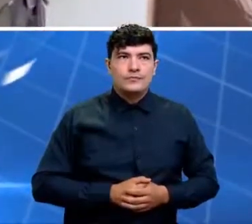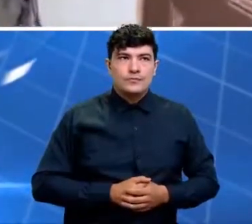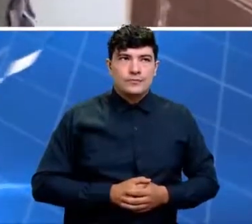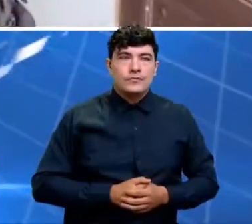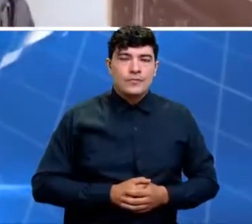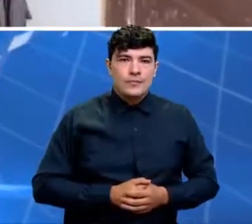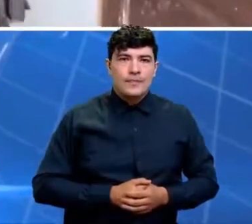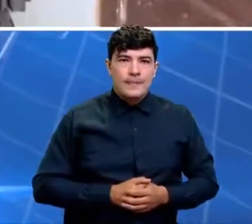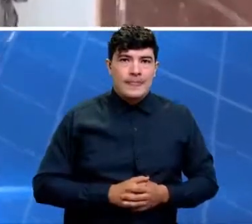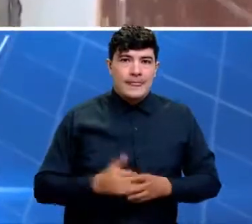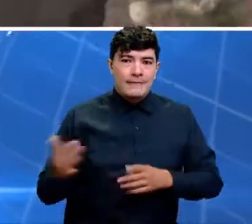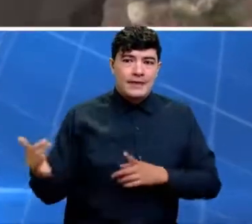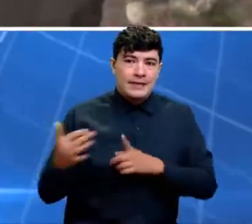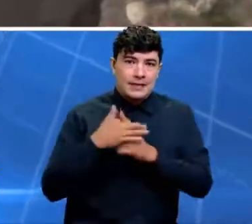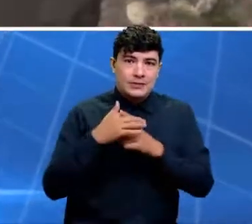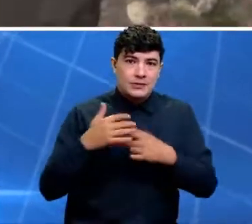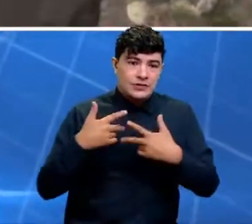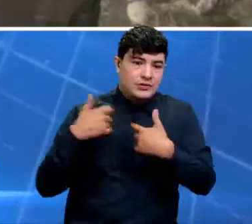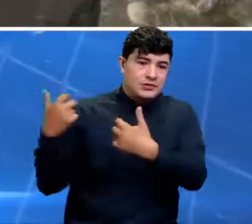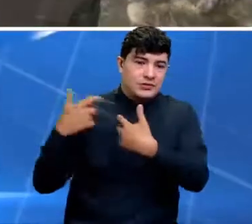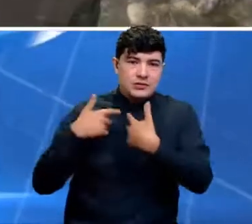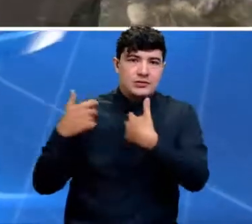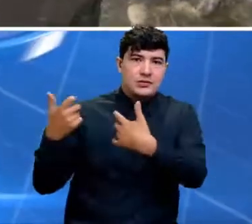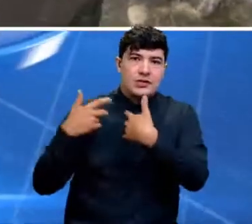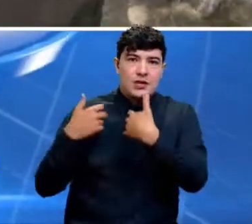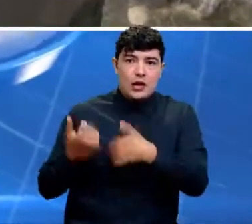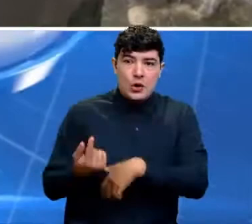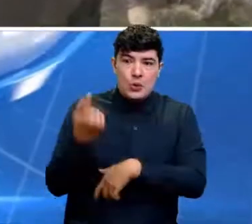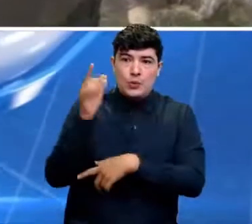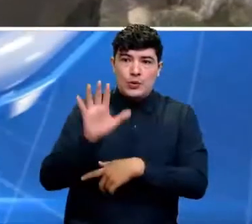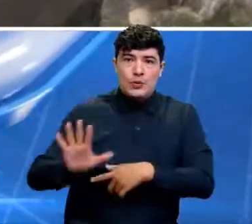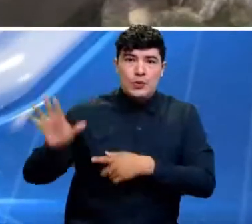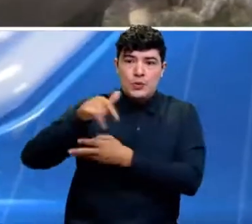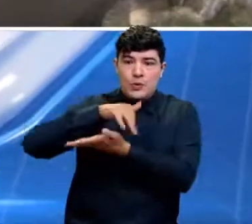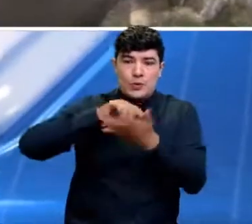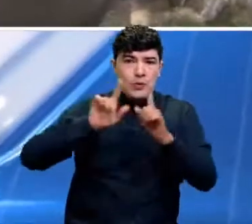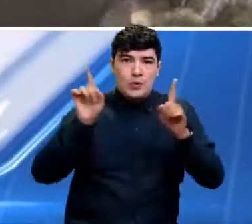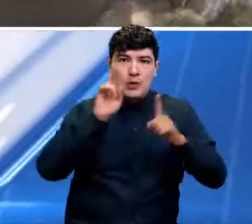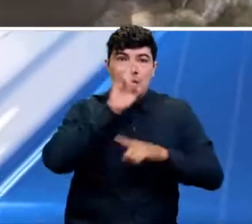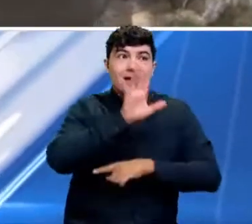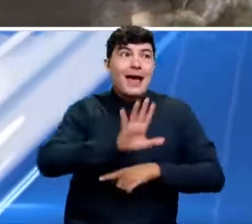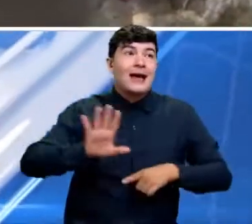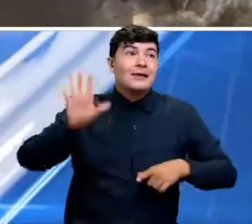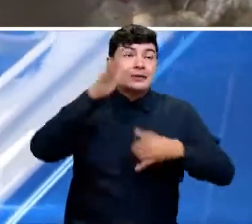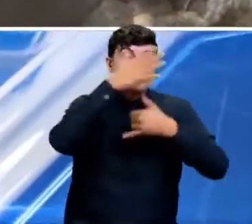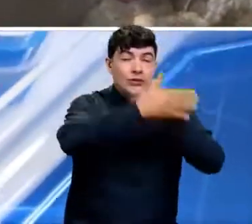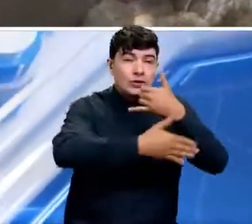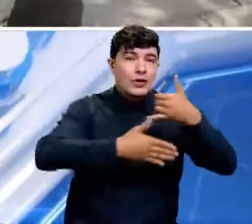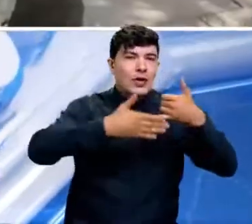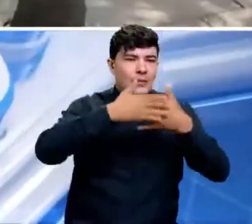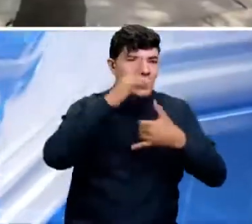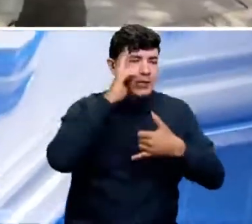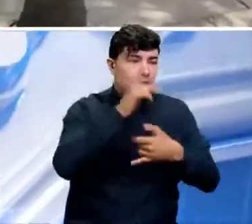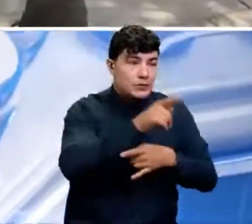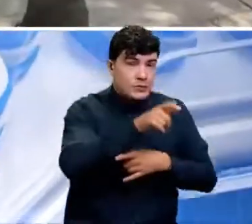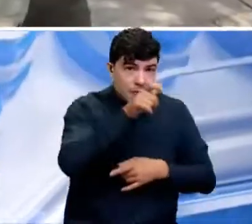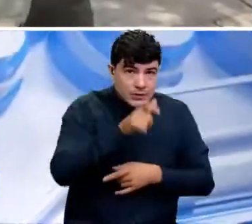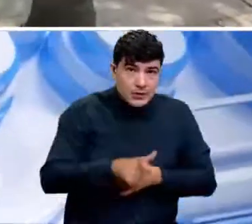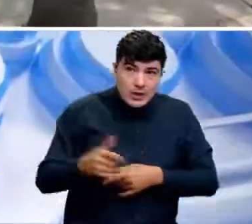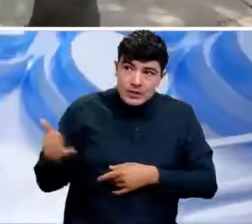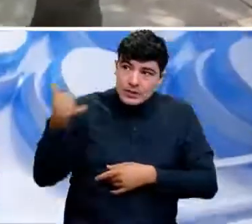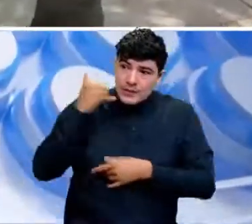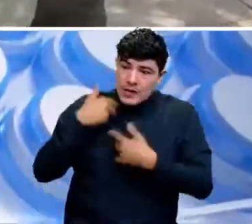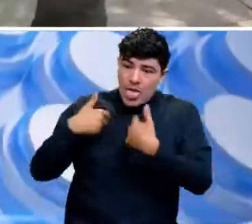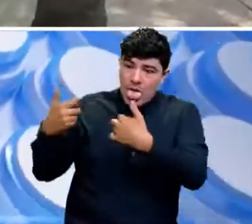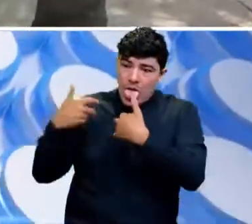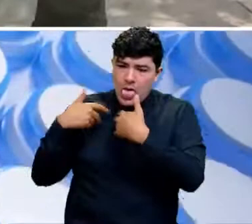en un departamento. Las llamadas como las que denuncia la ciudadana tendrían mayor efectividad si el ciudadano toma confianza